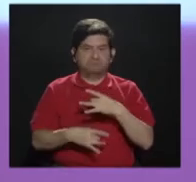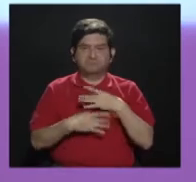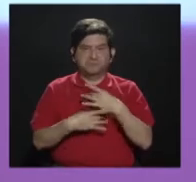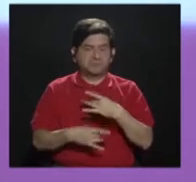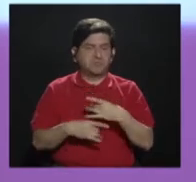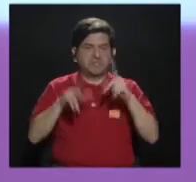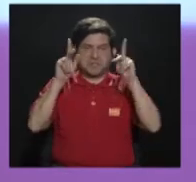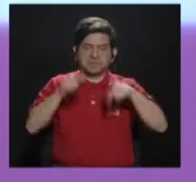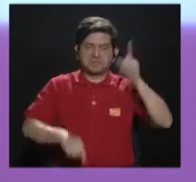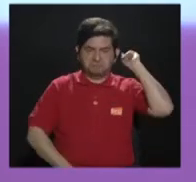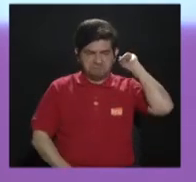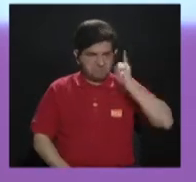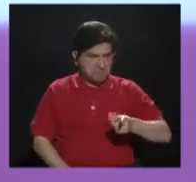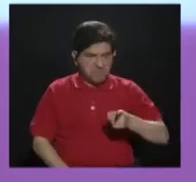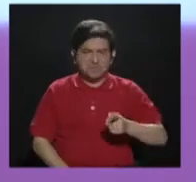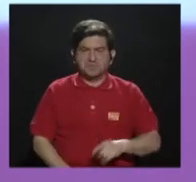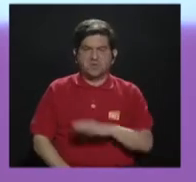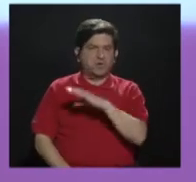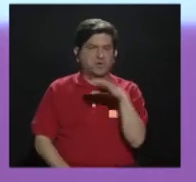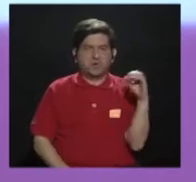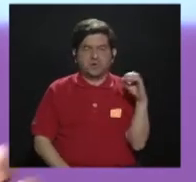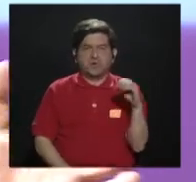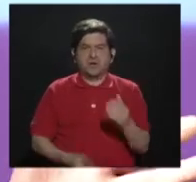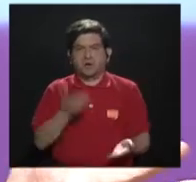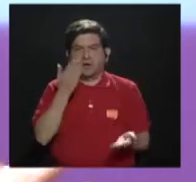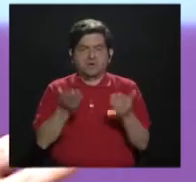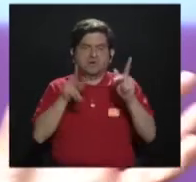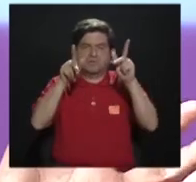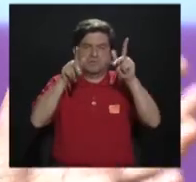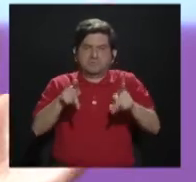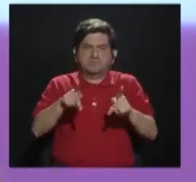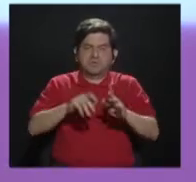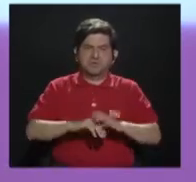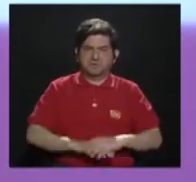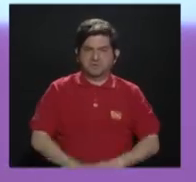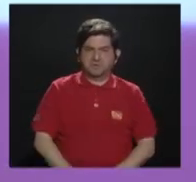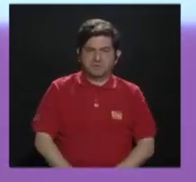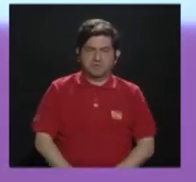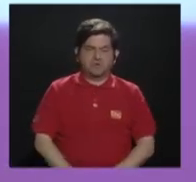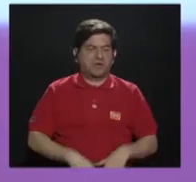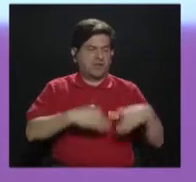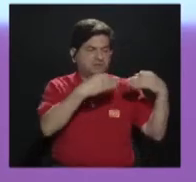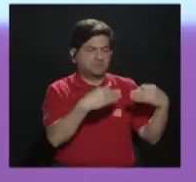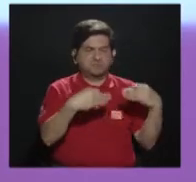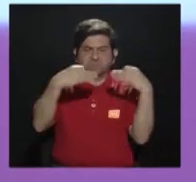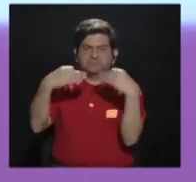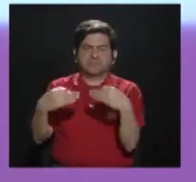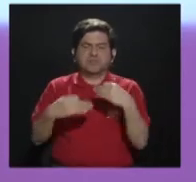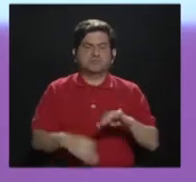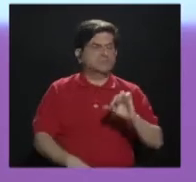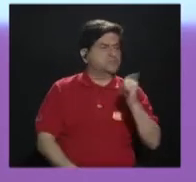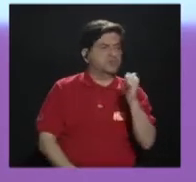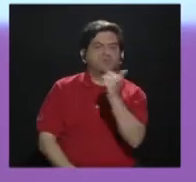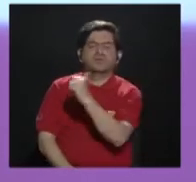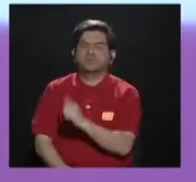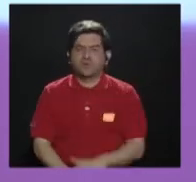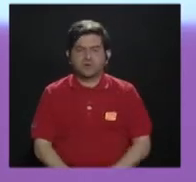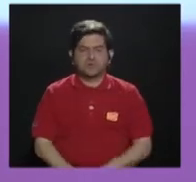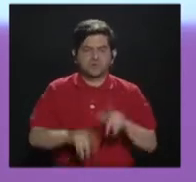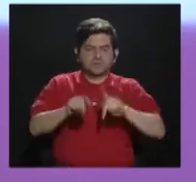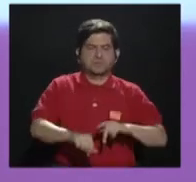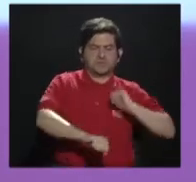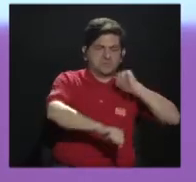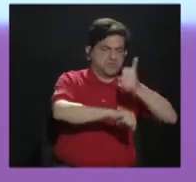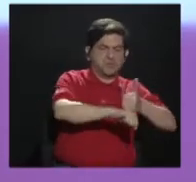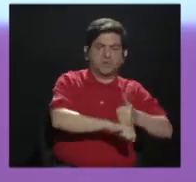que mande, no interesa alguien que decida sobre las demás, alguien que imponga.